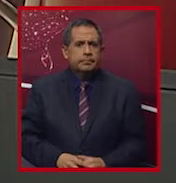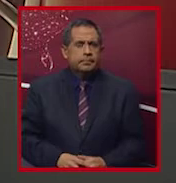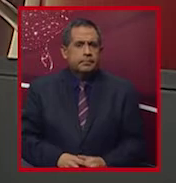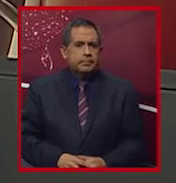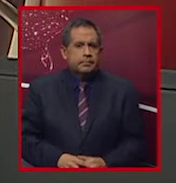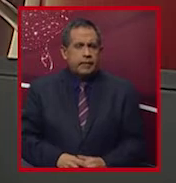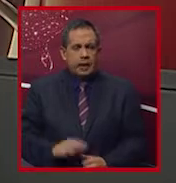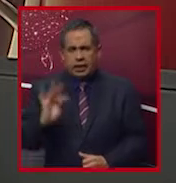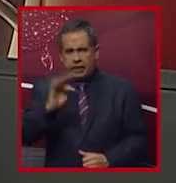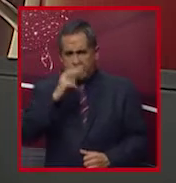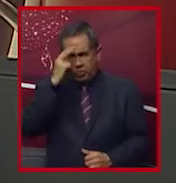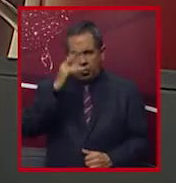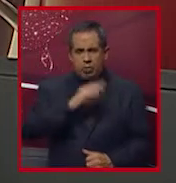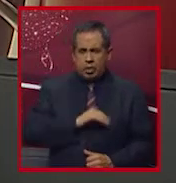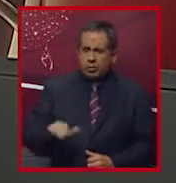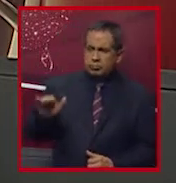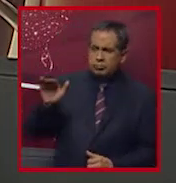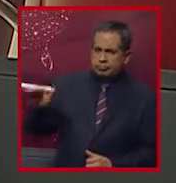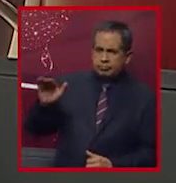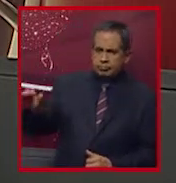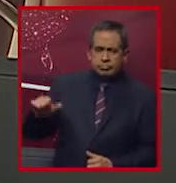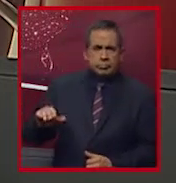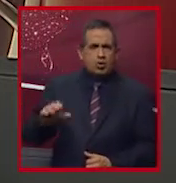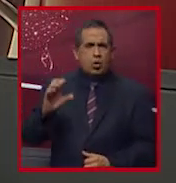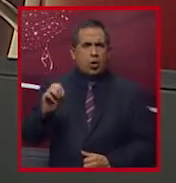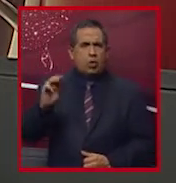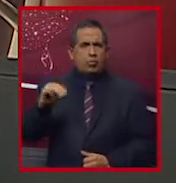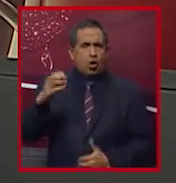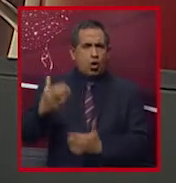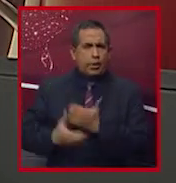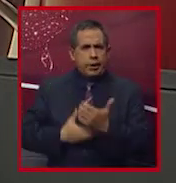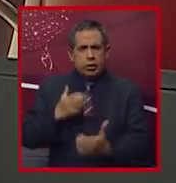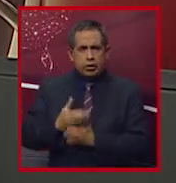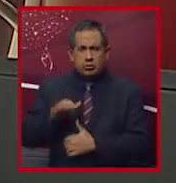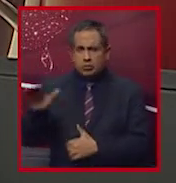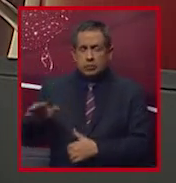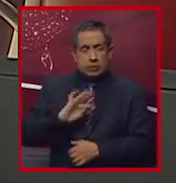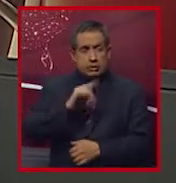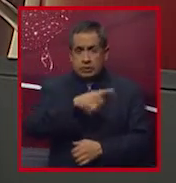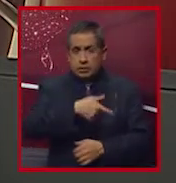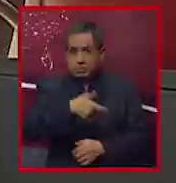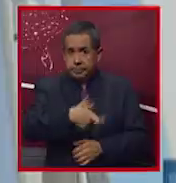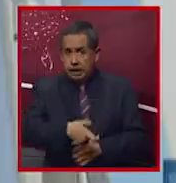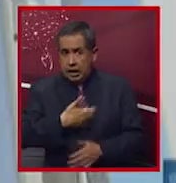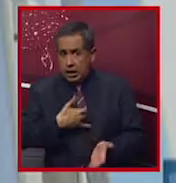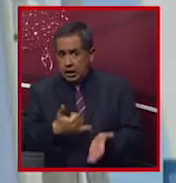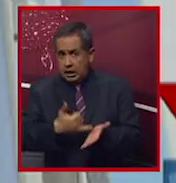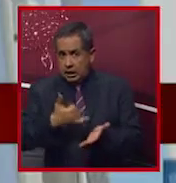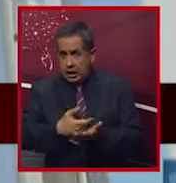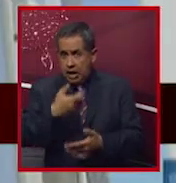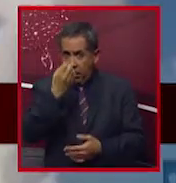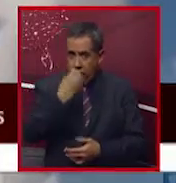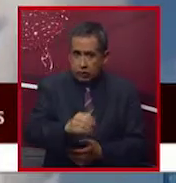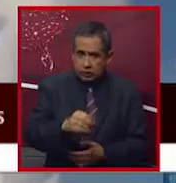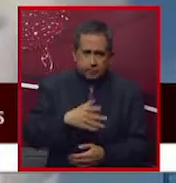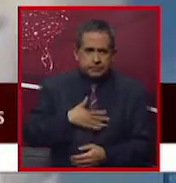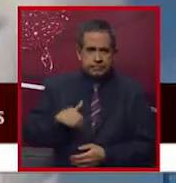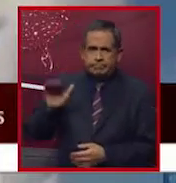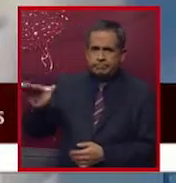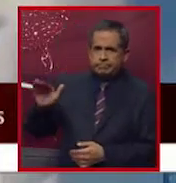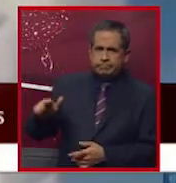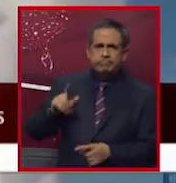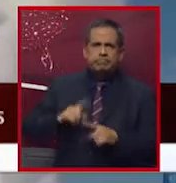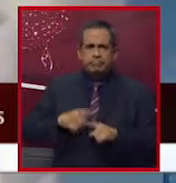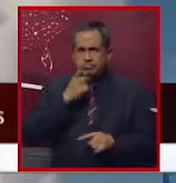podría recurrir a la Organización Mundial de Comercio ante la aplicación de estos aranceles a productos mexicanos por parte de Estados Unidos. Esto lo indicó este viernes 31 la